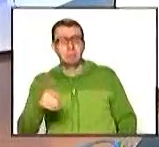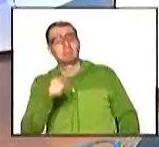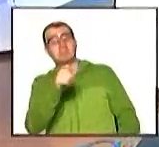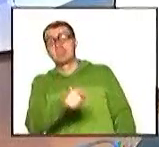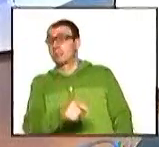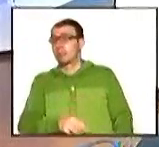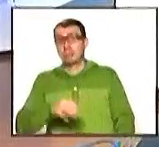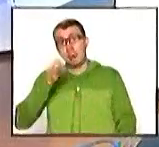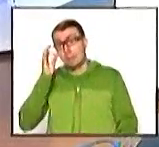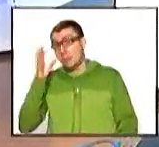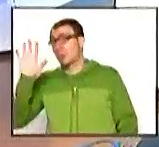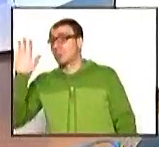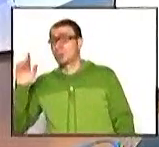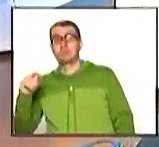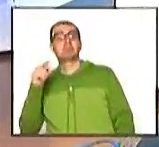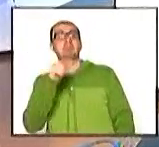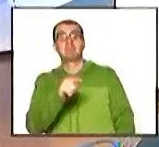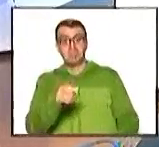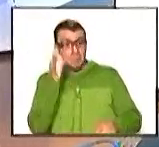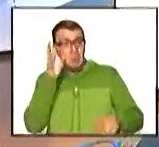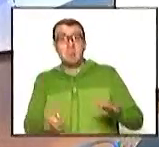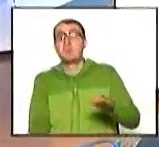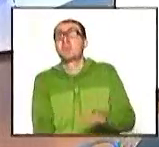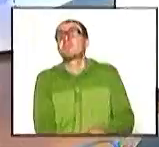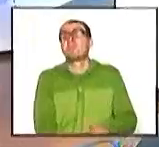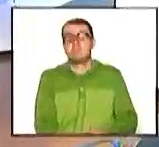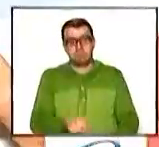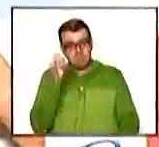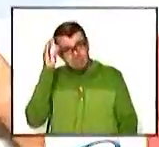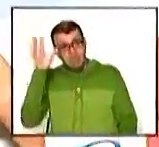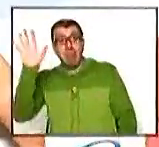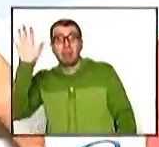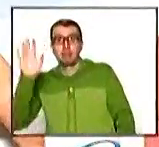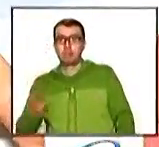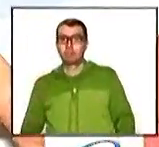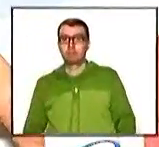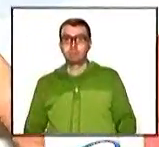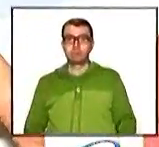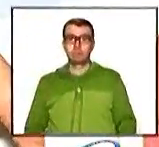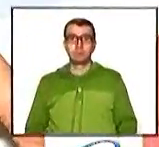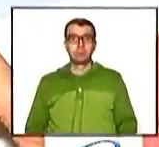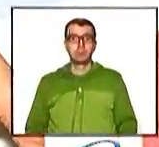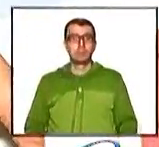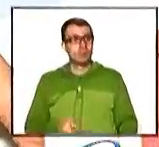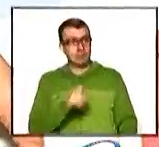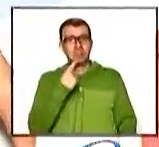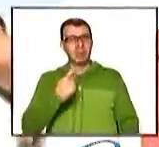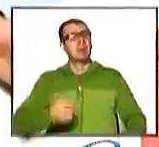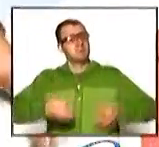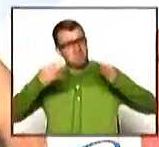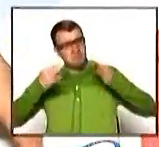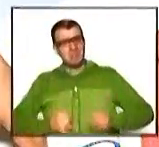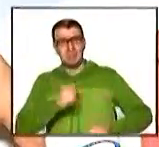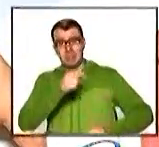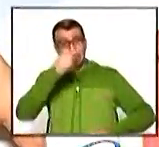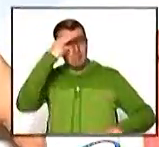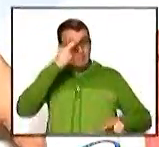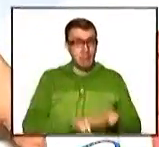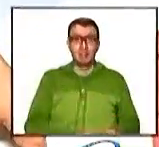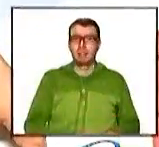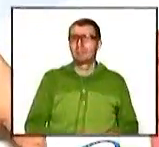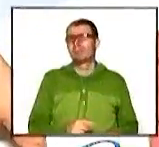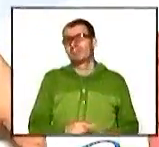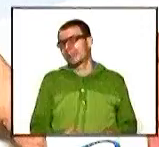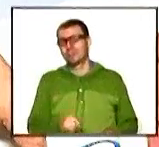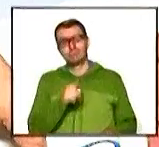es que seguramente, claro, estaba con otra. No, es que seguramente que usted estaba allá y lo afirman. Y pues, se inventan cosas. No, se empeliculan